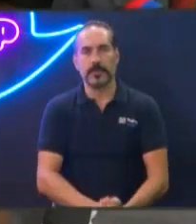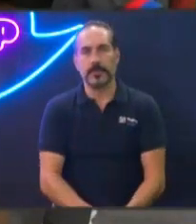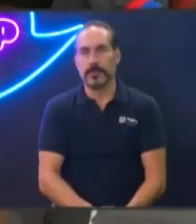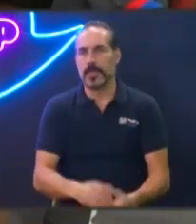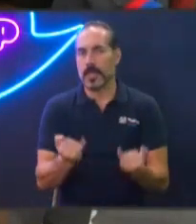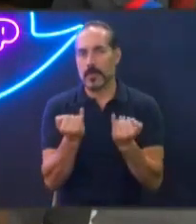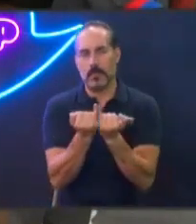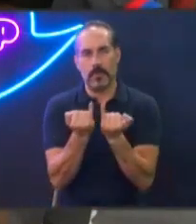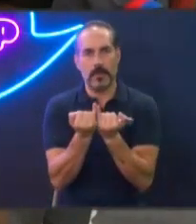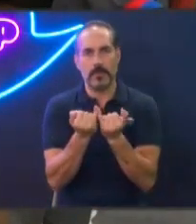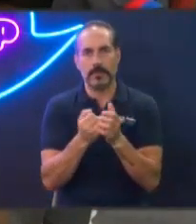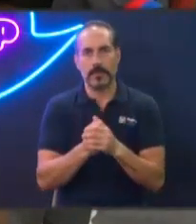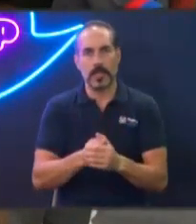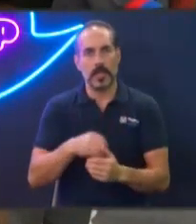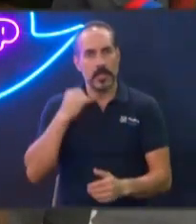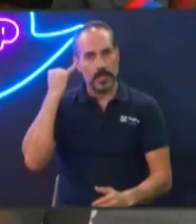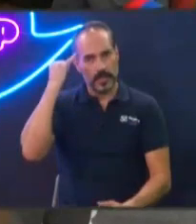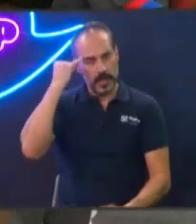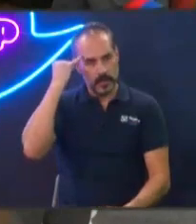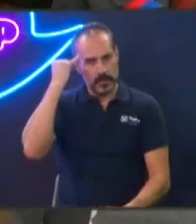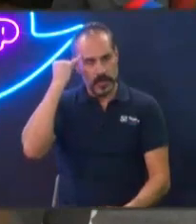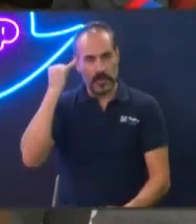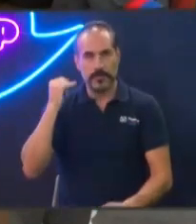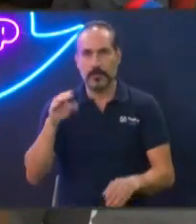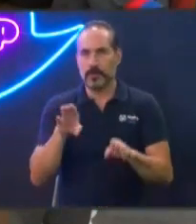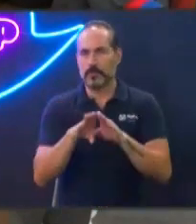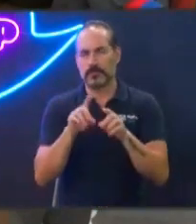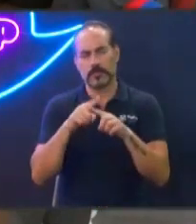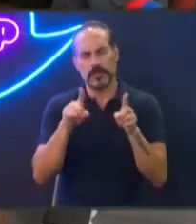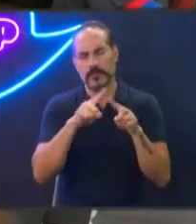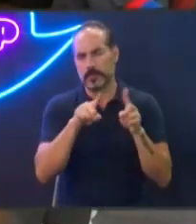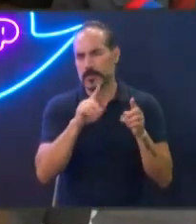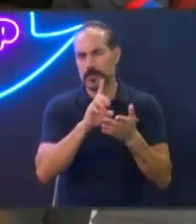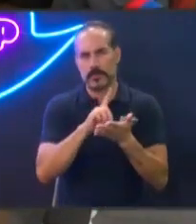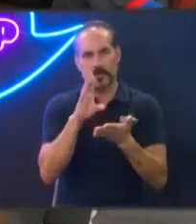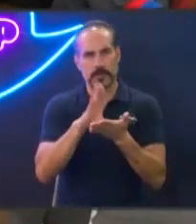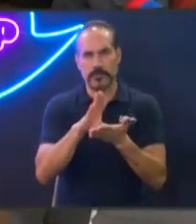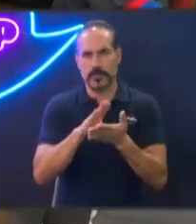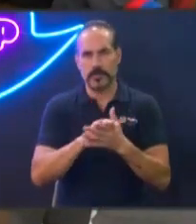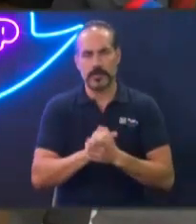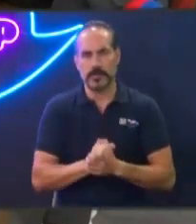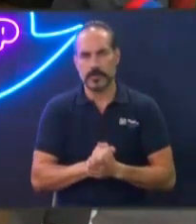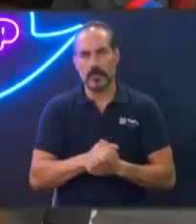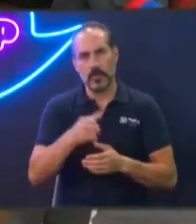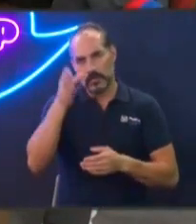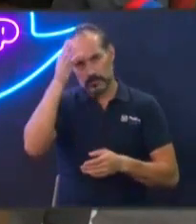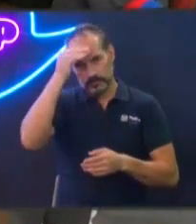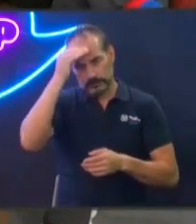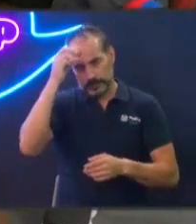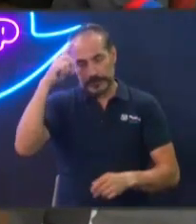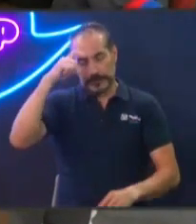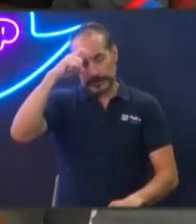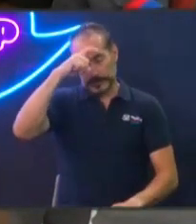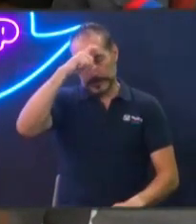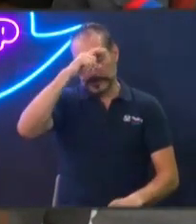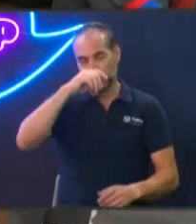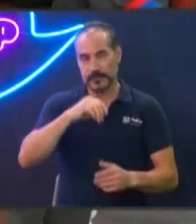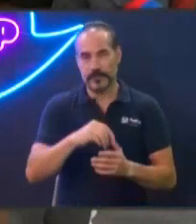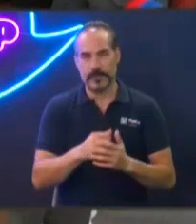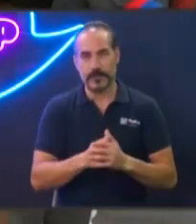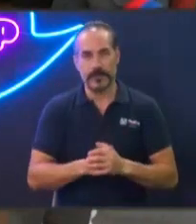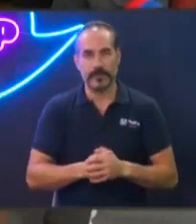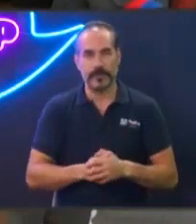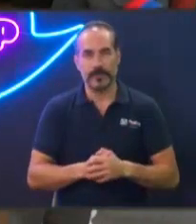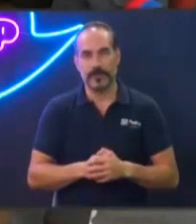tanto este intelectual como de Eh pues diferentes formas de este aprendizaje y precisamente pues este